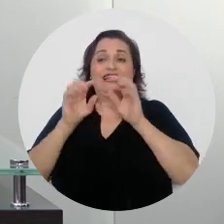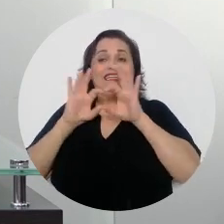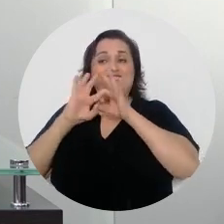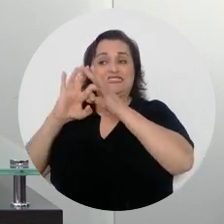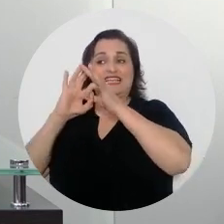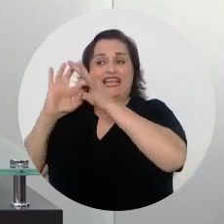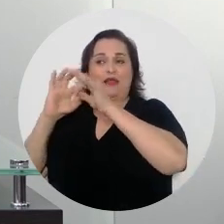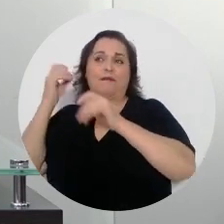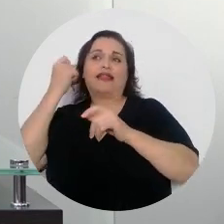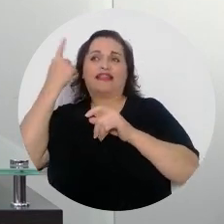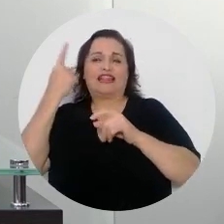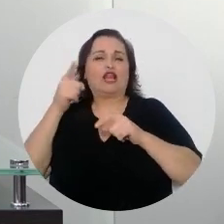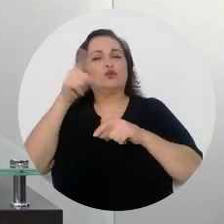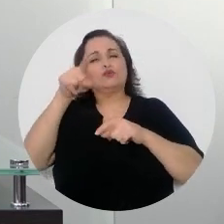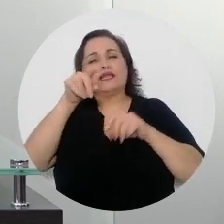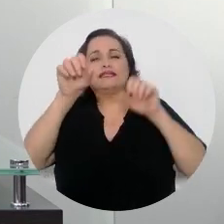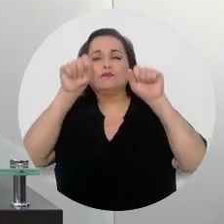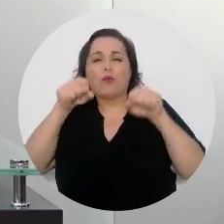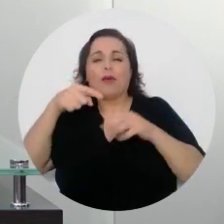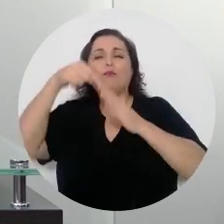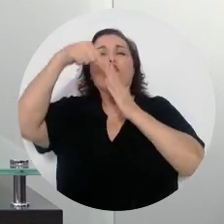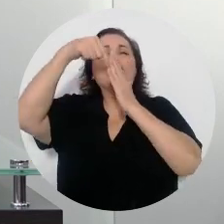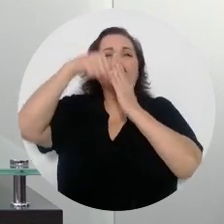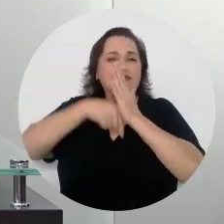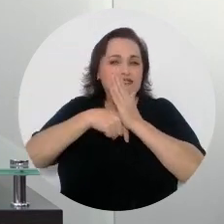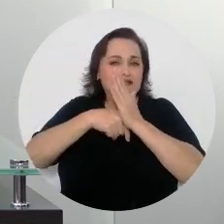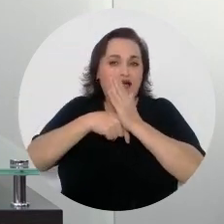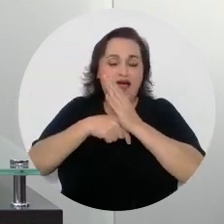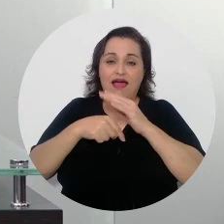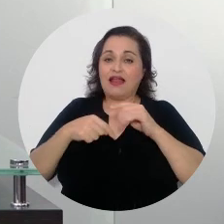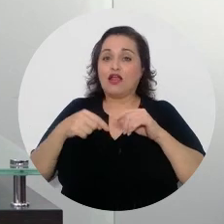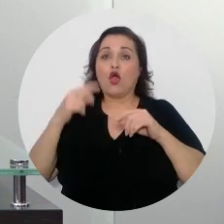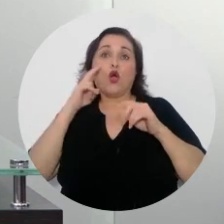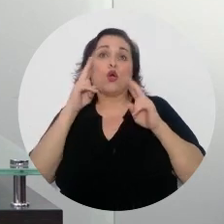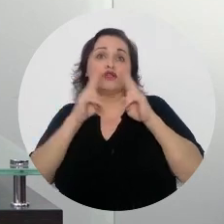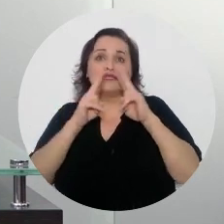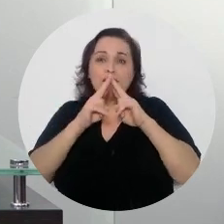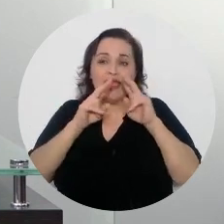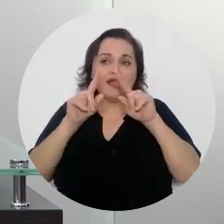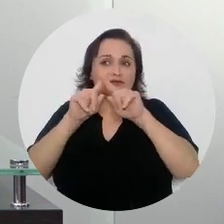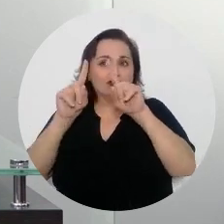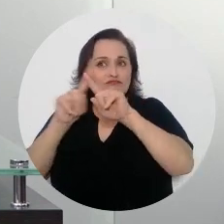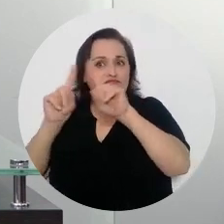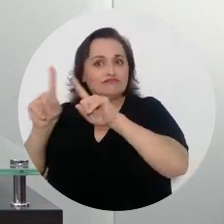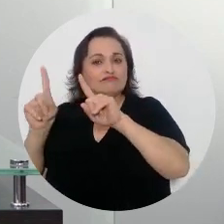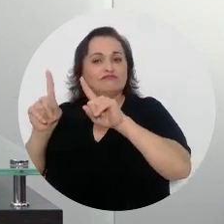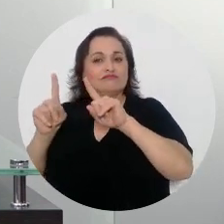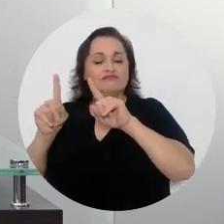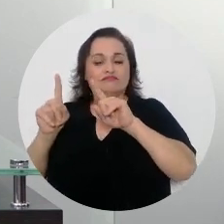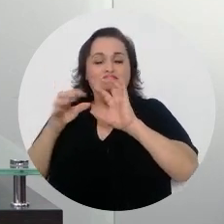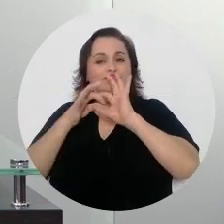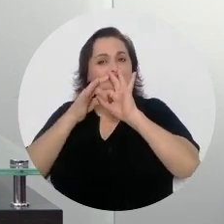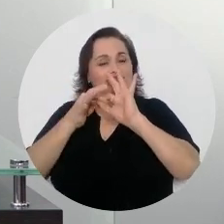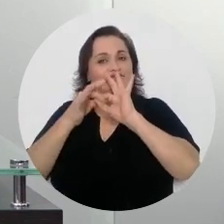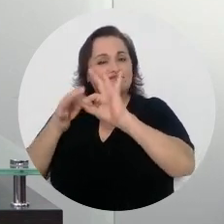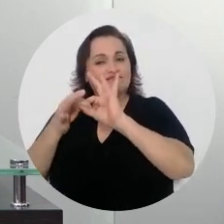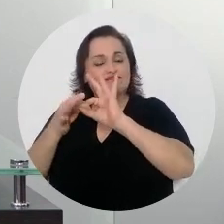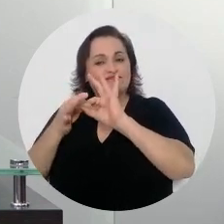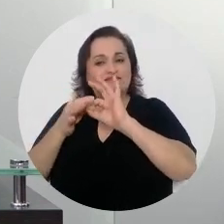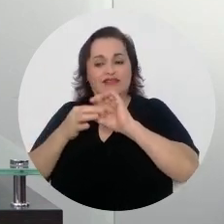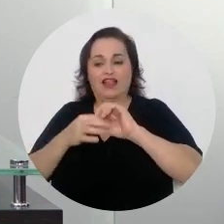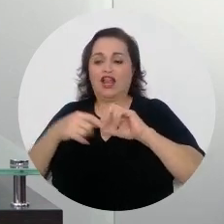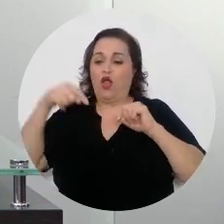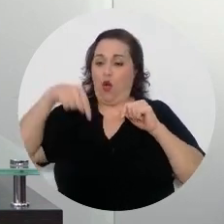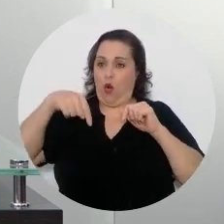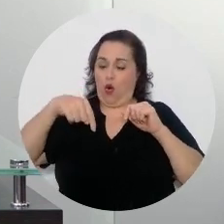Para Entender, para que puedan profundizar en los conocimientos que les